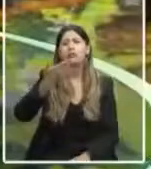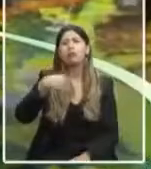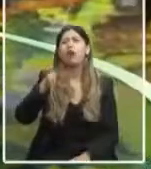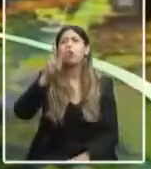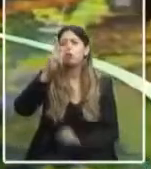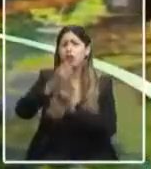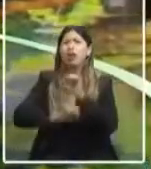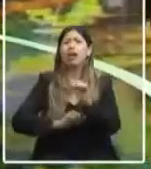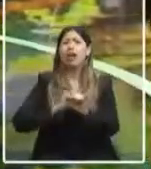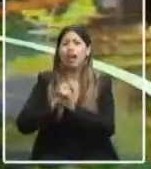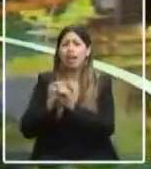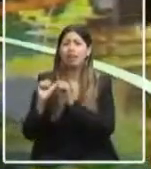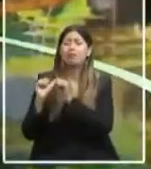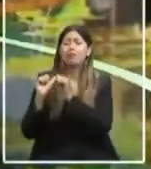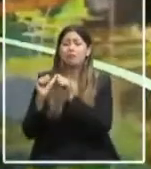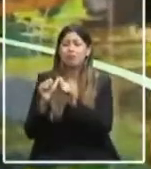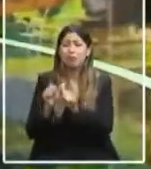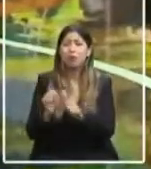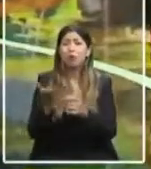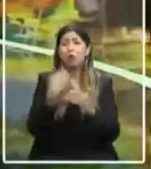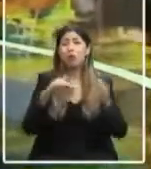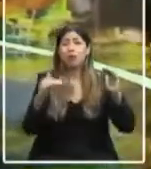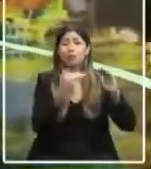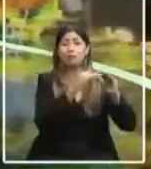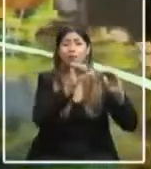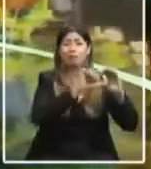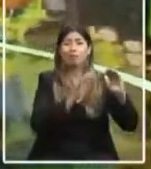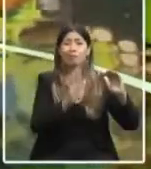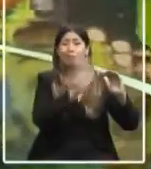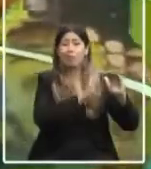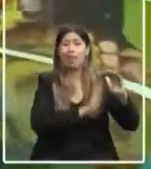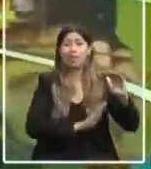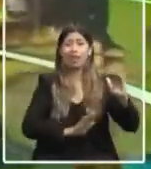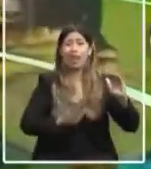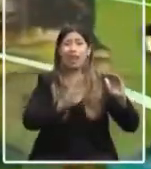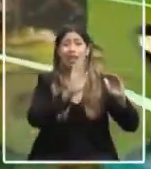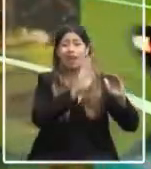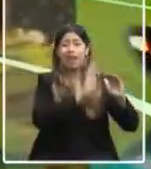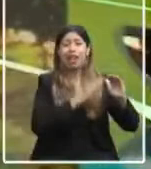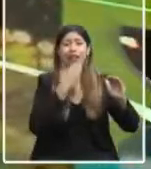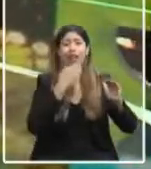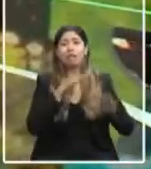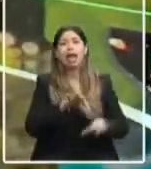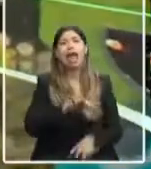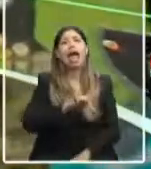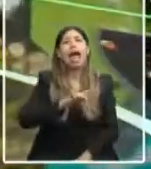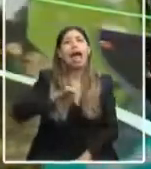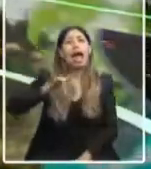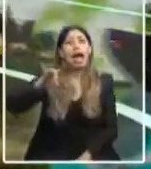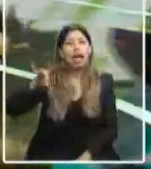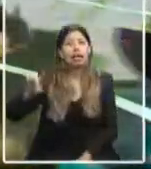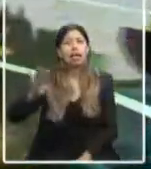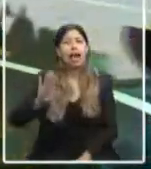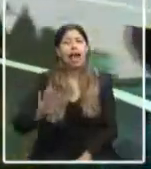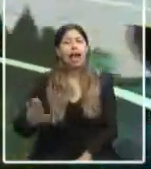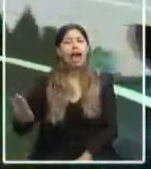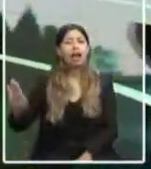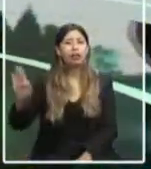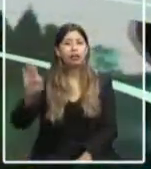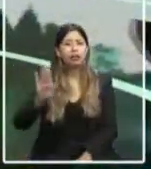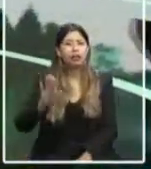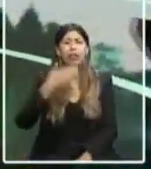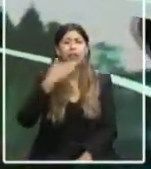2 años con él, que nos ha hecho encerrarnos, que nos ha hecho aislarnos, incluso la falta